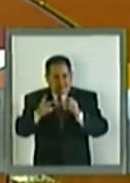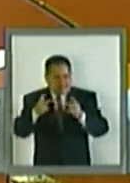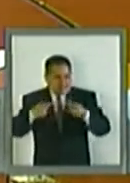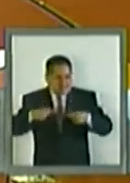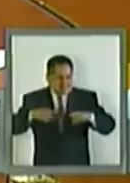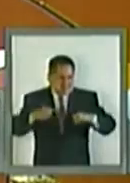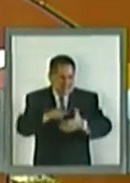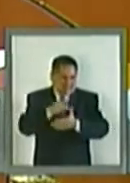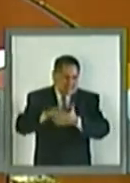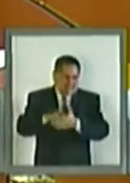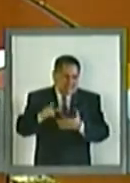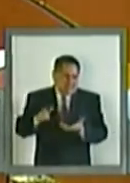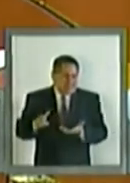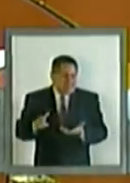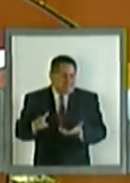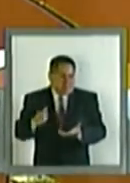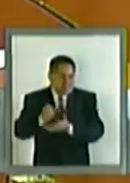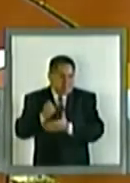la ley de ingresos.